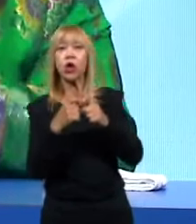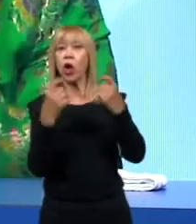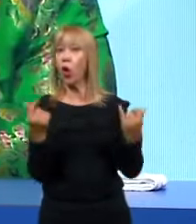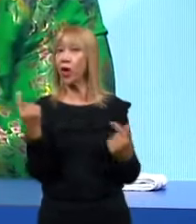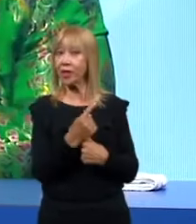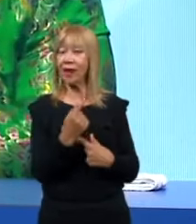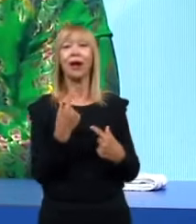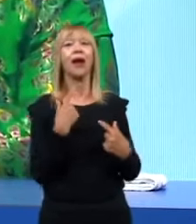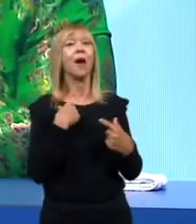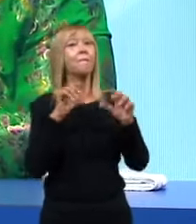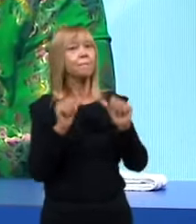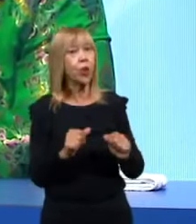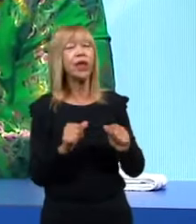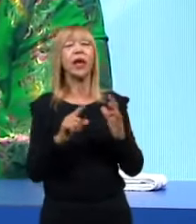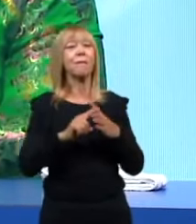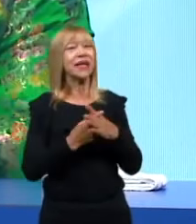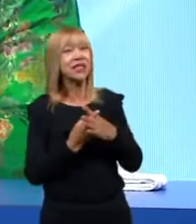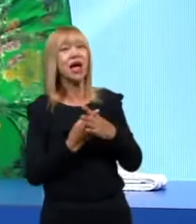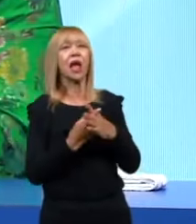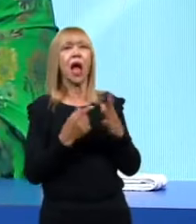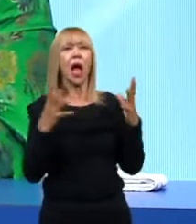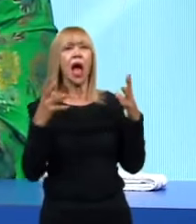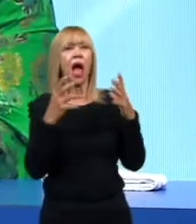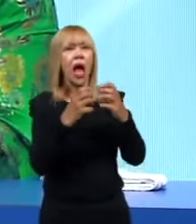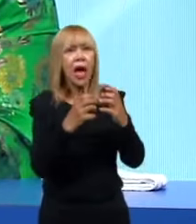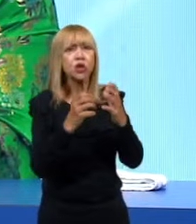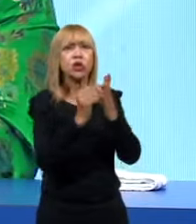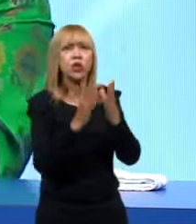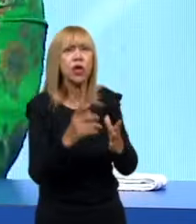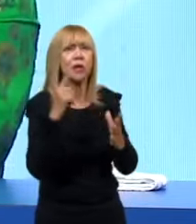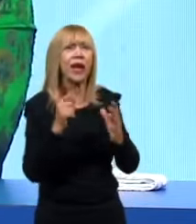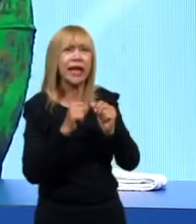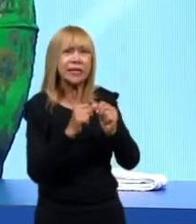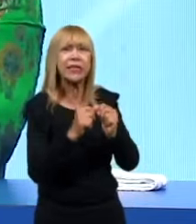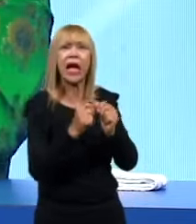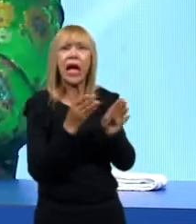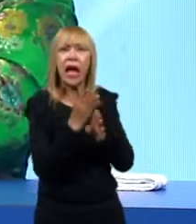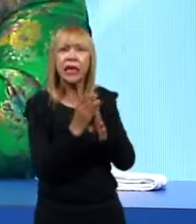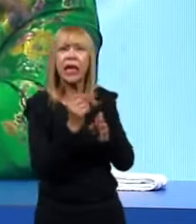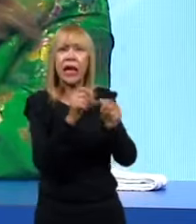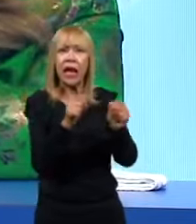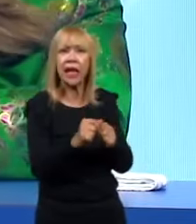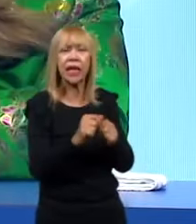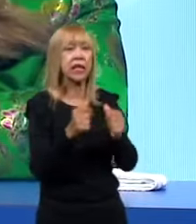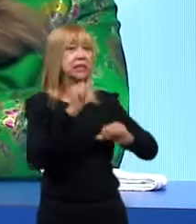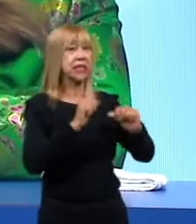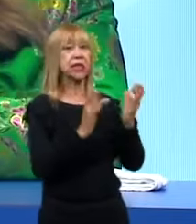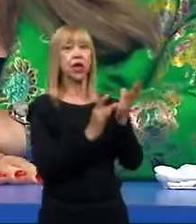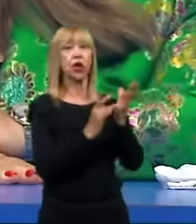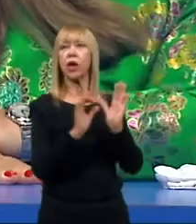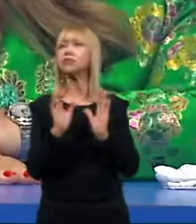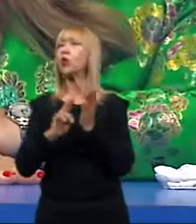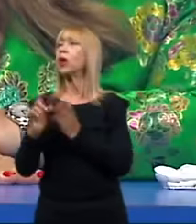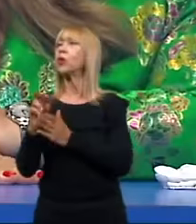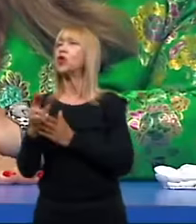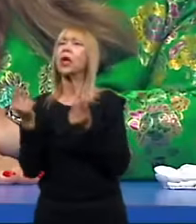día pueden empezar a cautivar a estos estudiantes para que sigan carreras en el área de ciencia y tecnología. La Universidad de